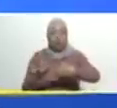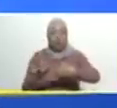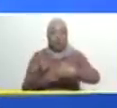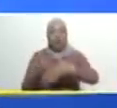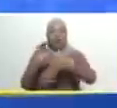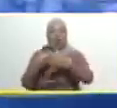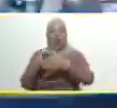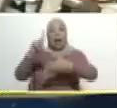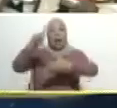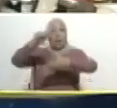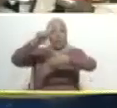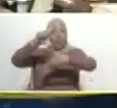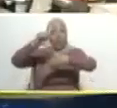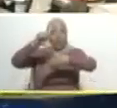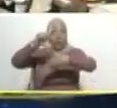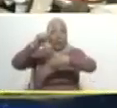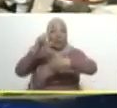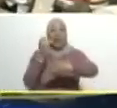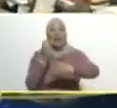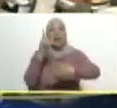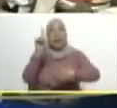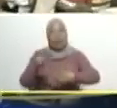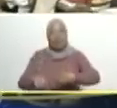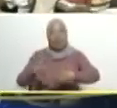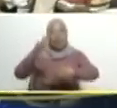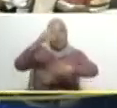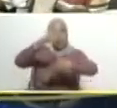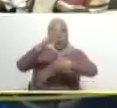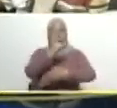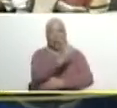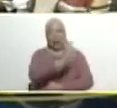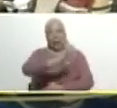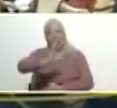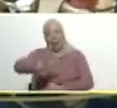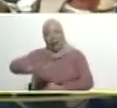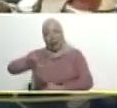América Latina y el Caribe es una zona de paz.